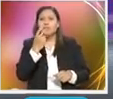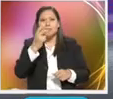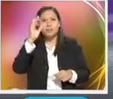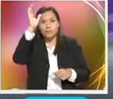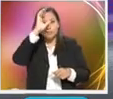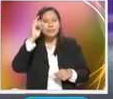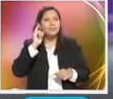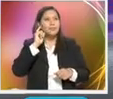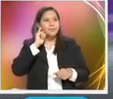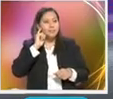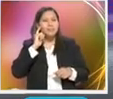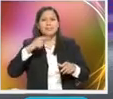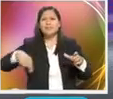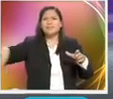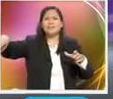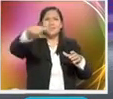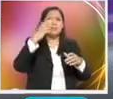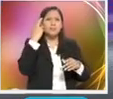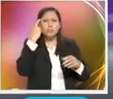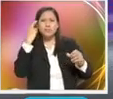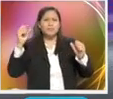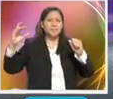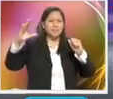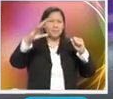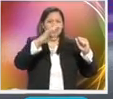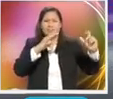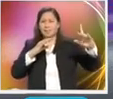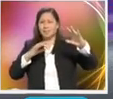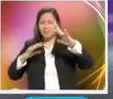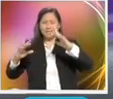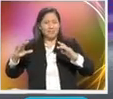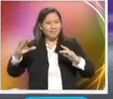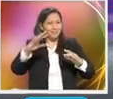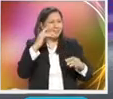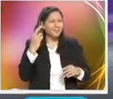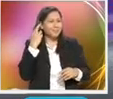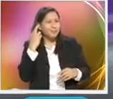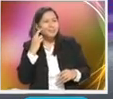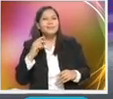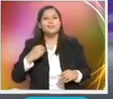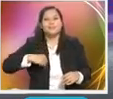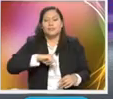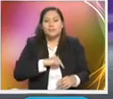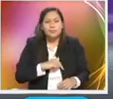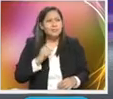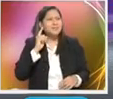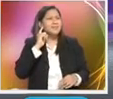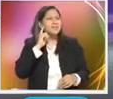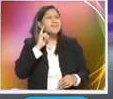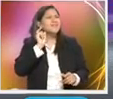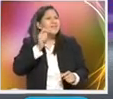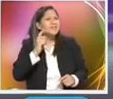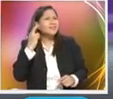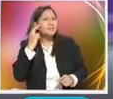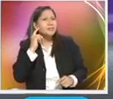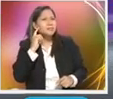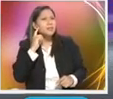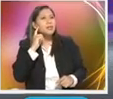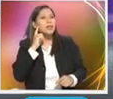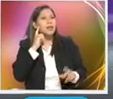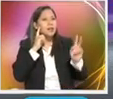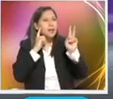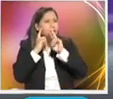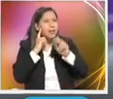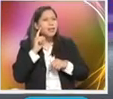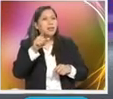de que vivimos envueltos del sonido y de que tenemos que hacernos más conscientes de ese sonido de